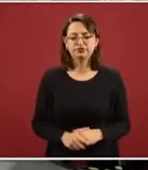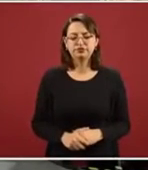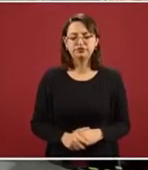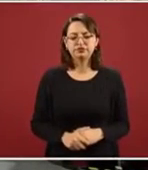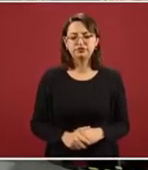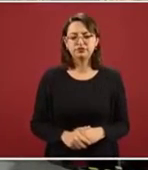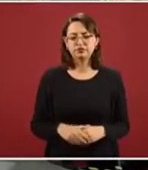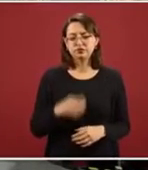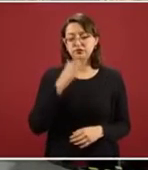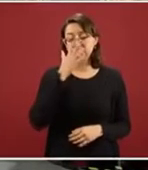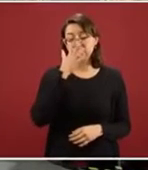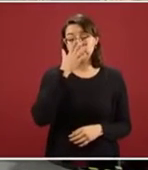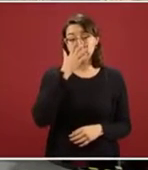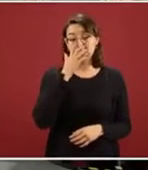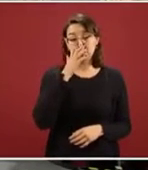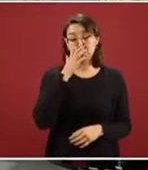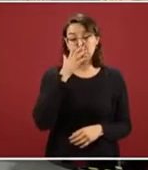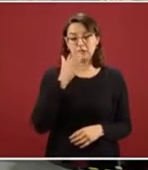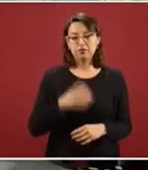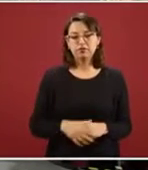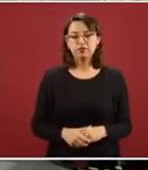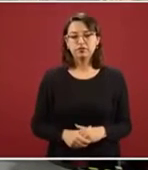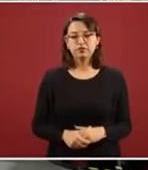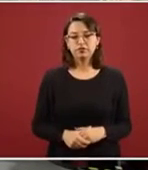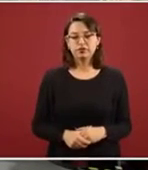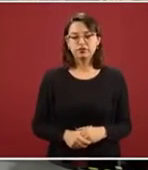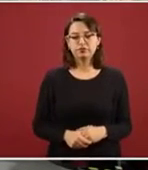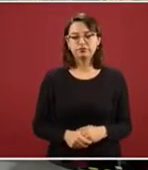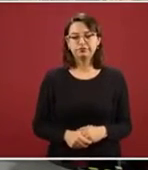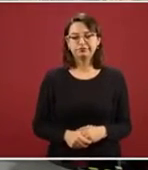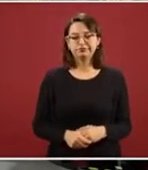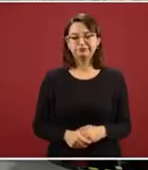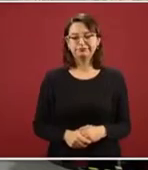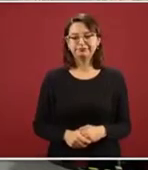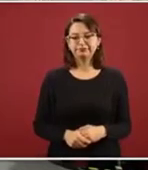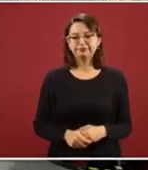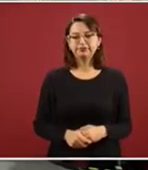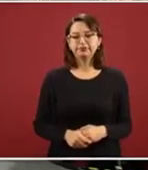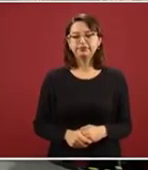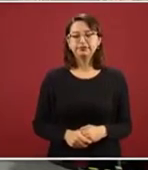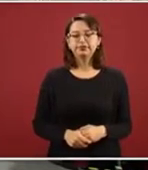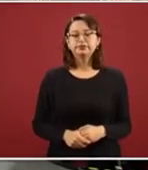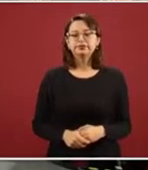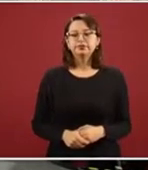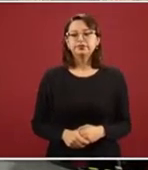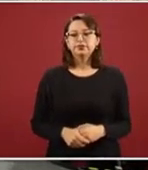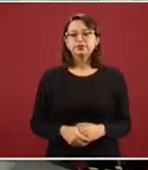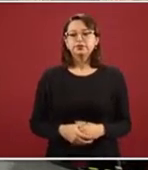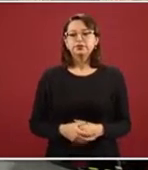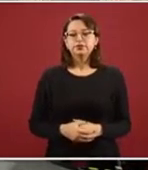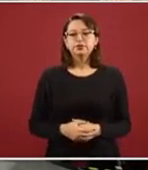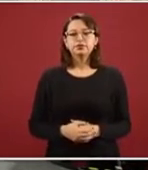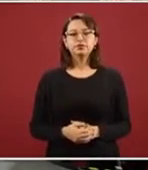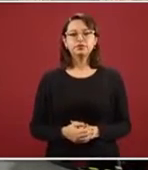En cuanto a cómo evitar y los montos que tienen